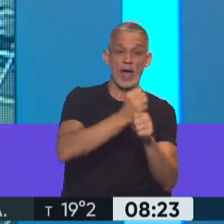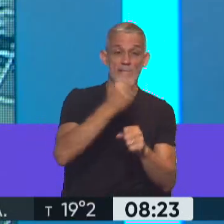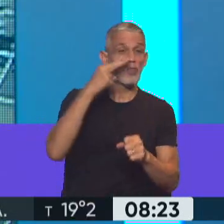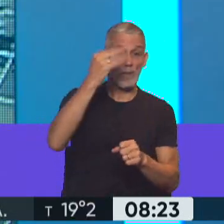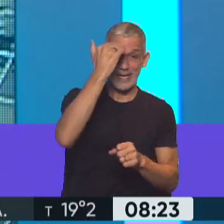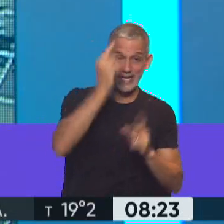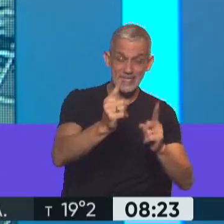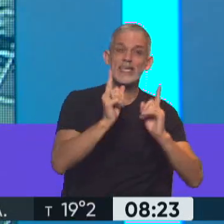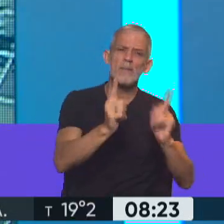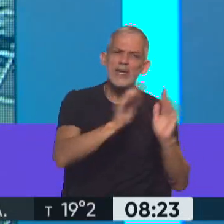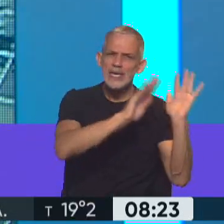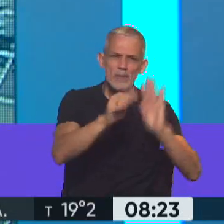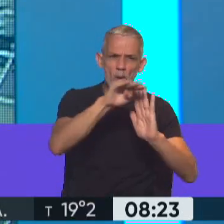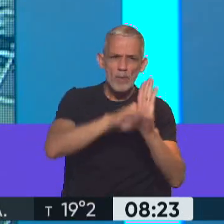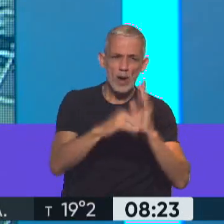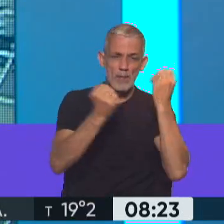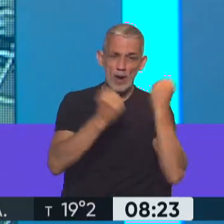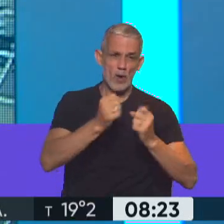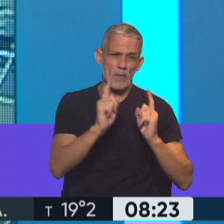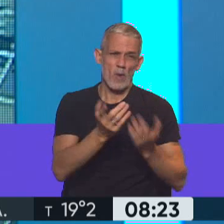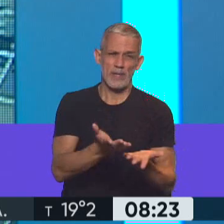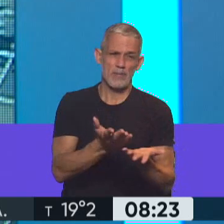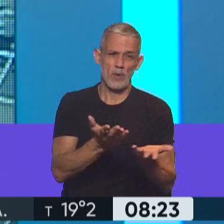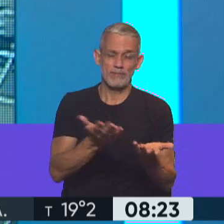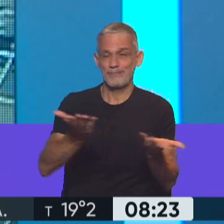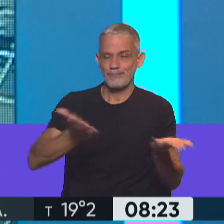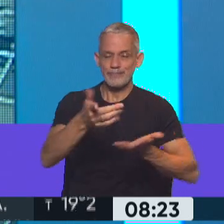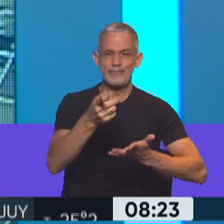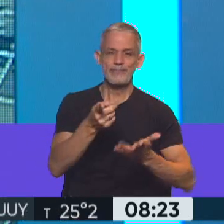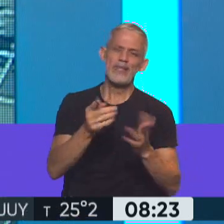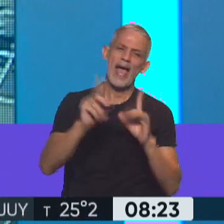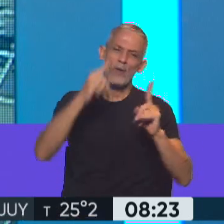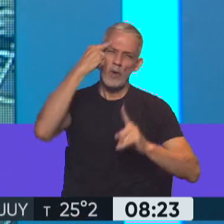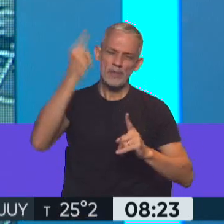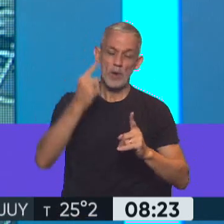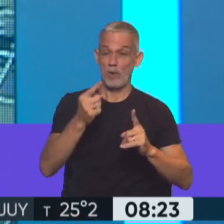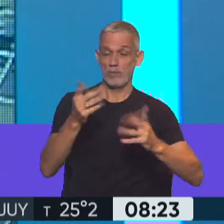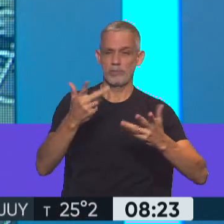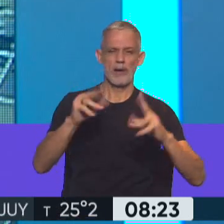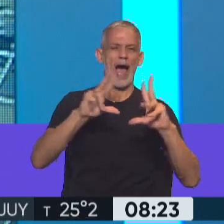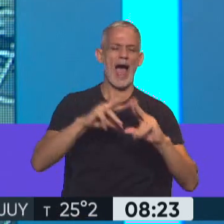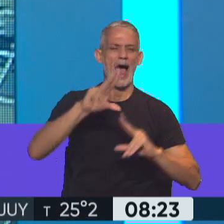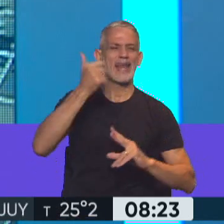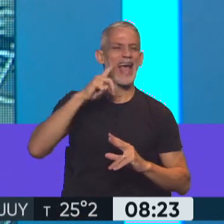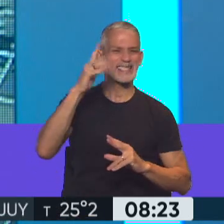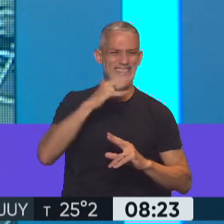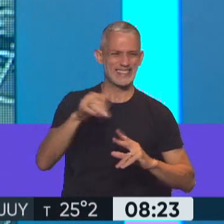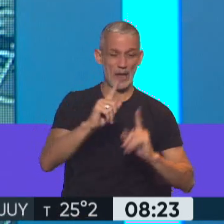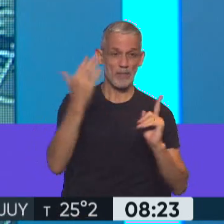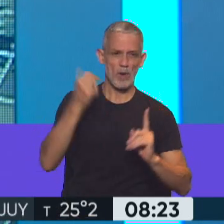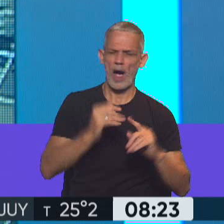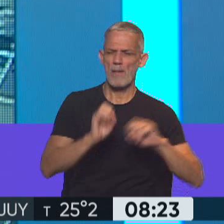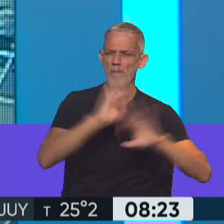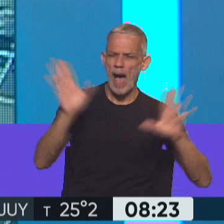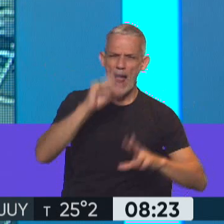2015 el mismo programa económico, o sea, porque muchos asocian a la tragedia de la alianza simplemente al mal liderazgo